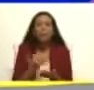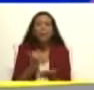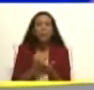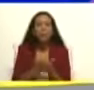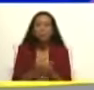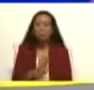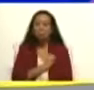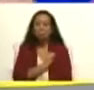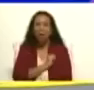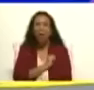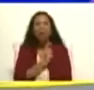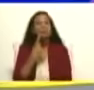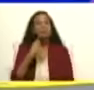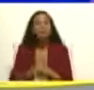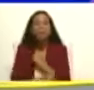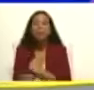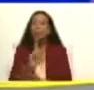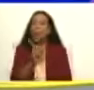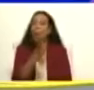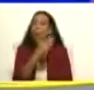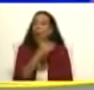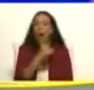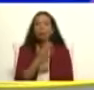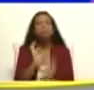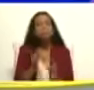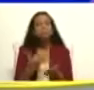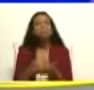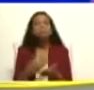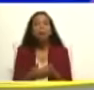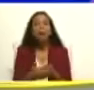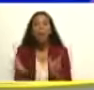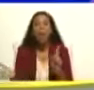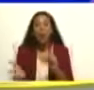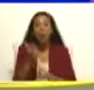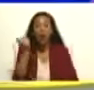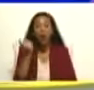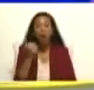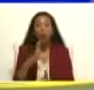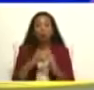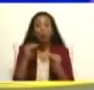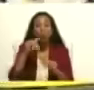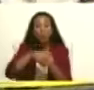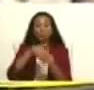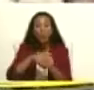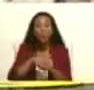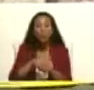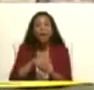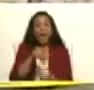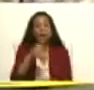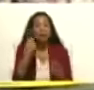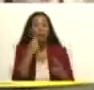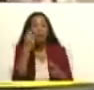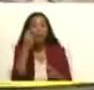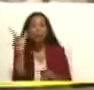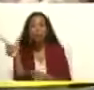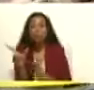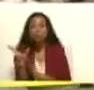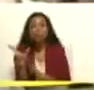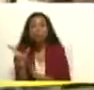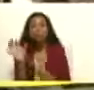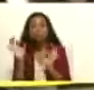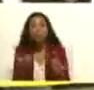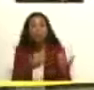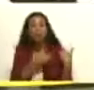le tenemos miedo a eso. Para eso, para lograr que todos vayan a votar, el Partido Socialista Unido de Venezuela